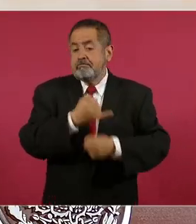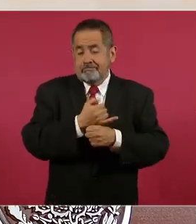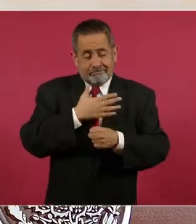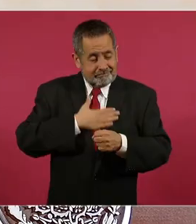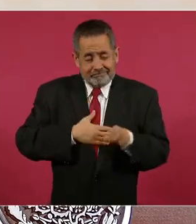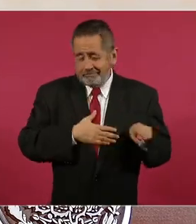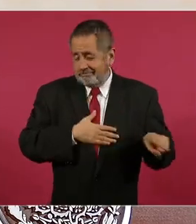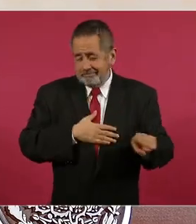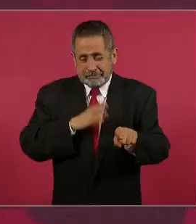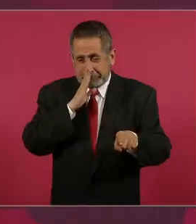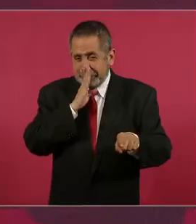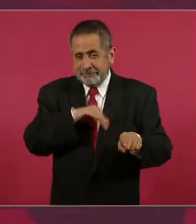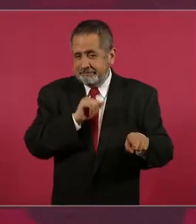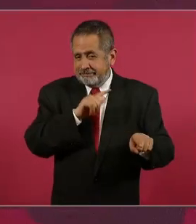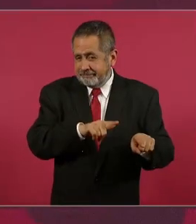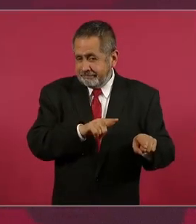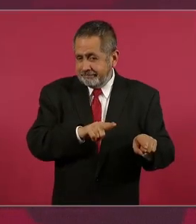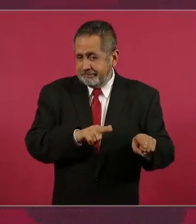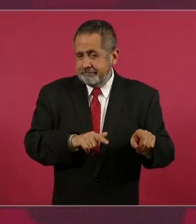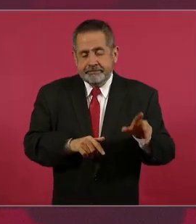injusticias, porque